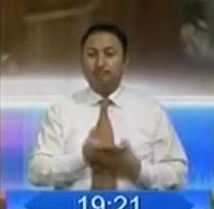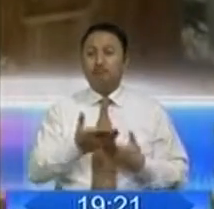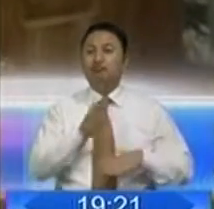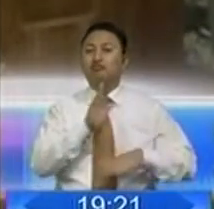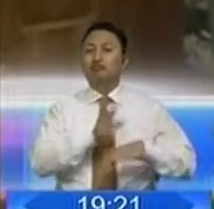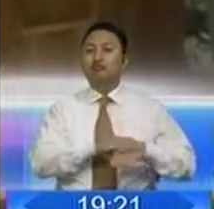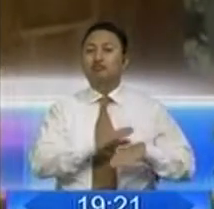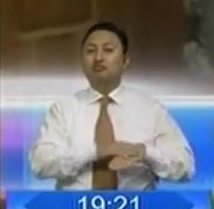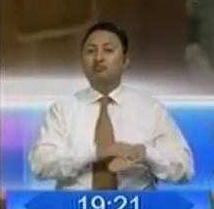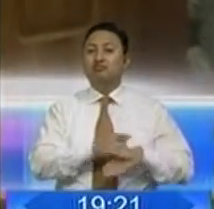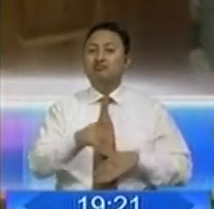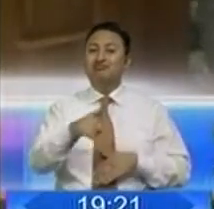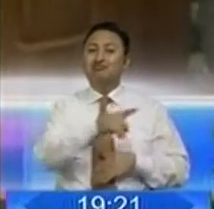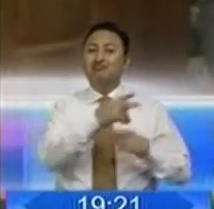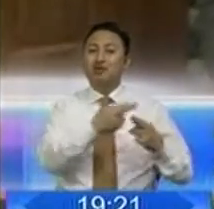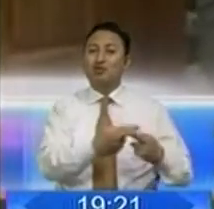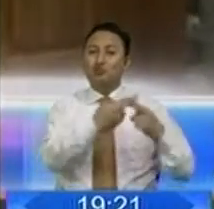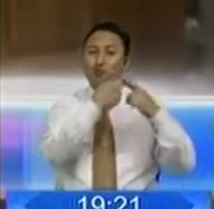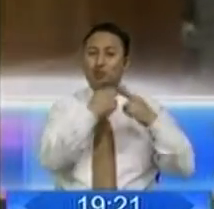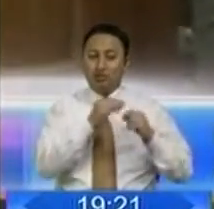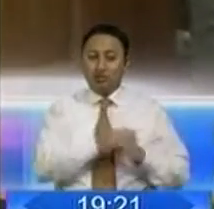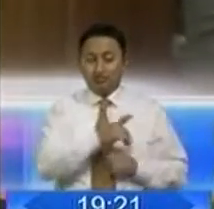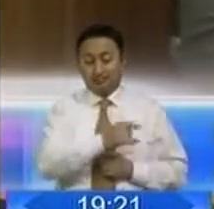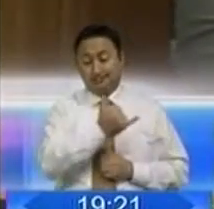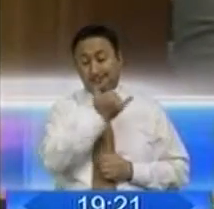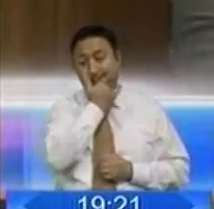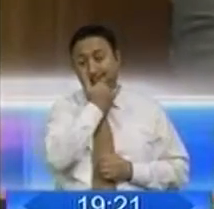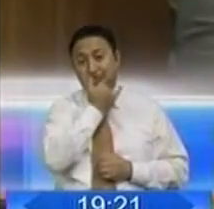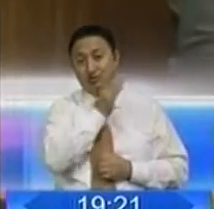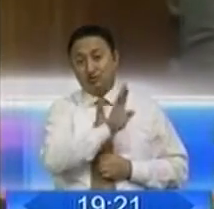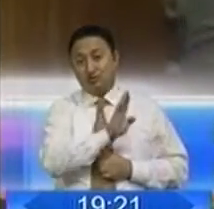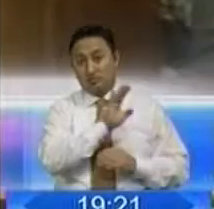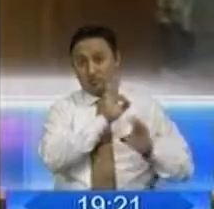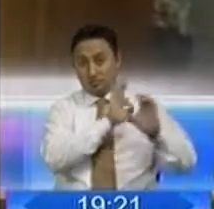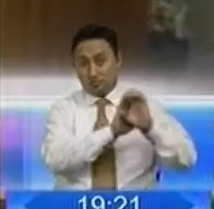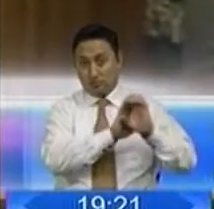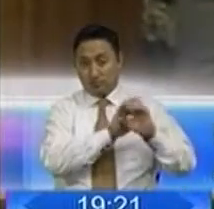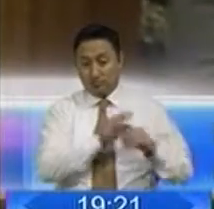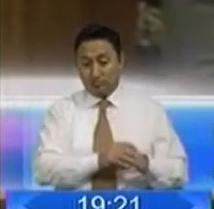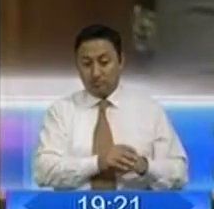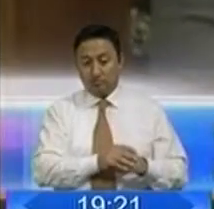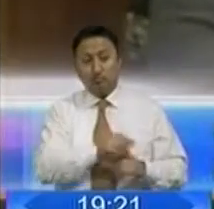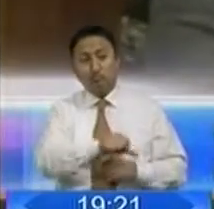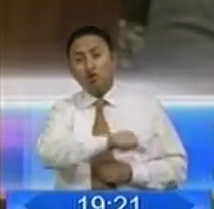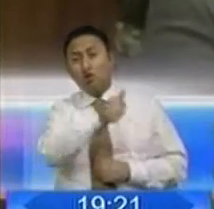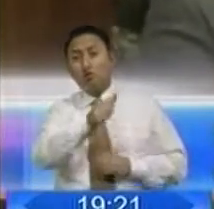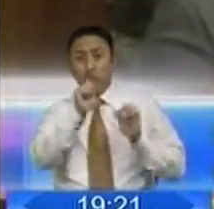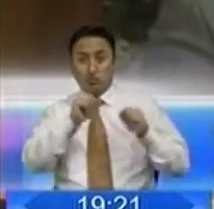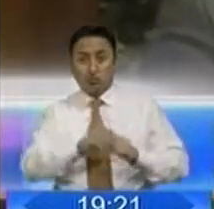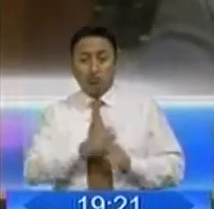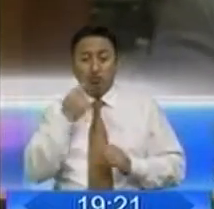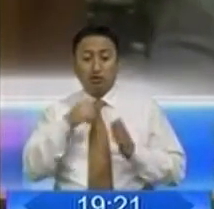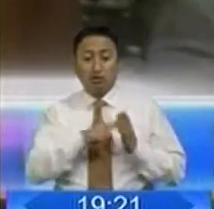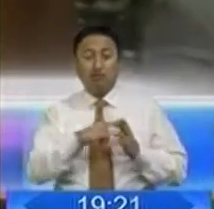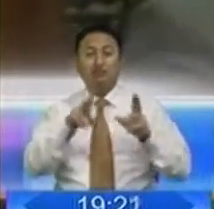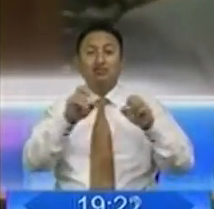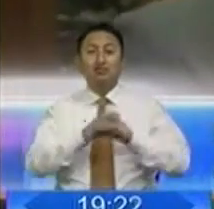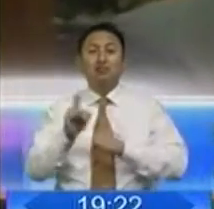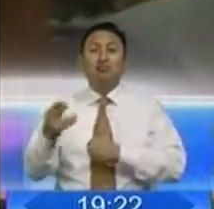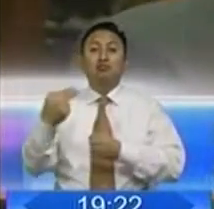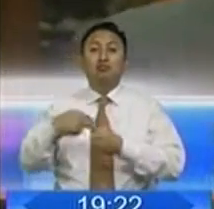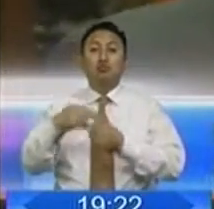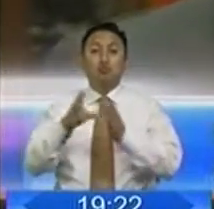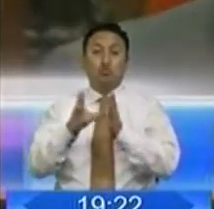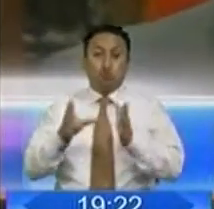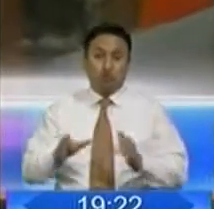que esas funciones mal cumplidas por esa institución bien lo pueden hacer otras, como por ejemplo en el ámbito de la participación